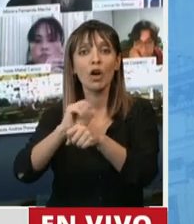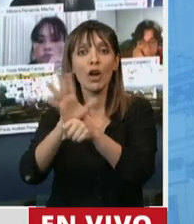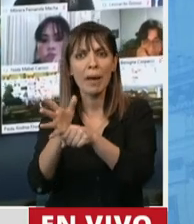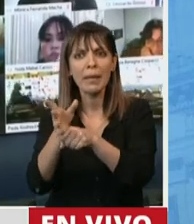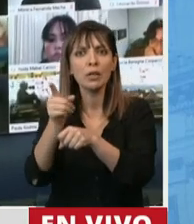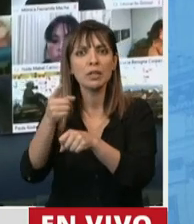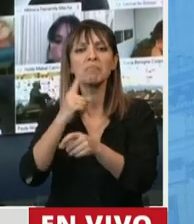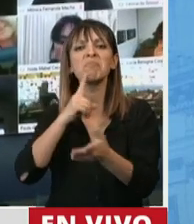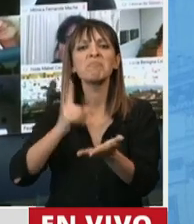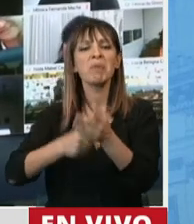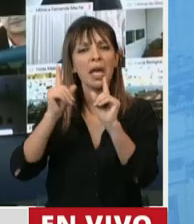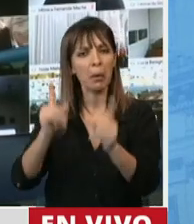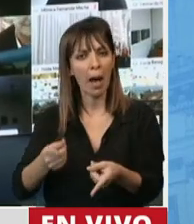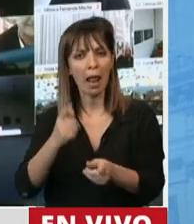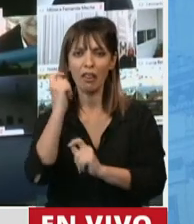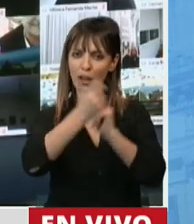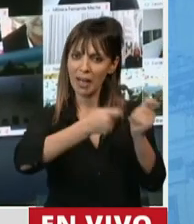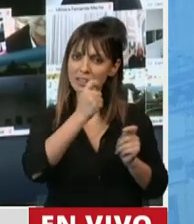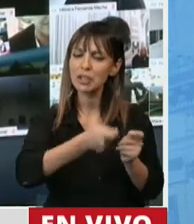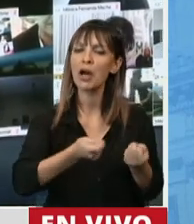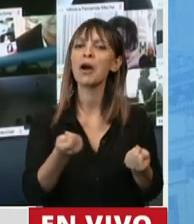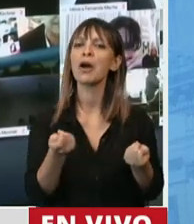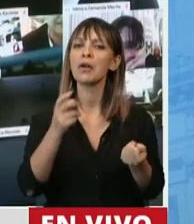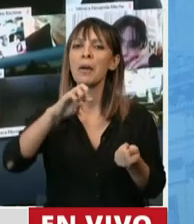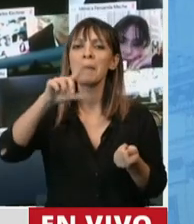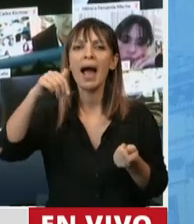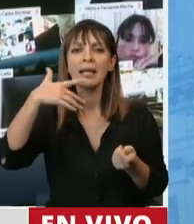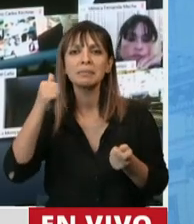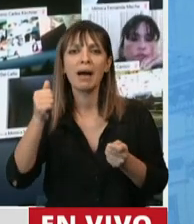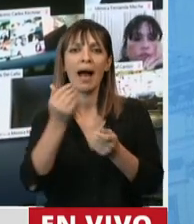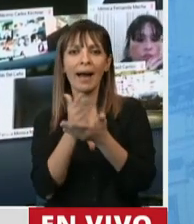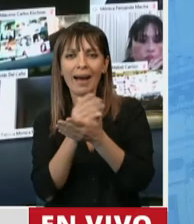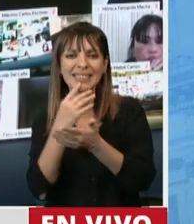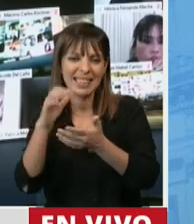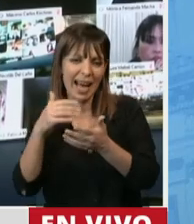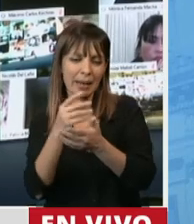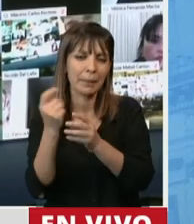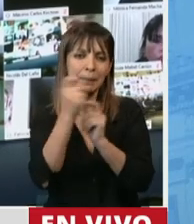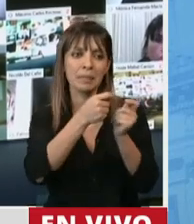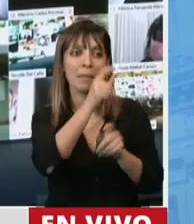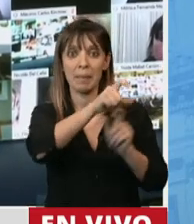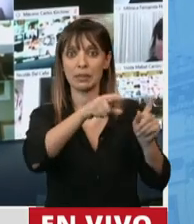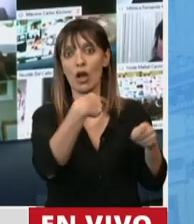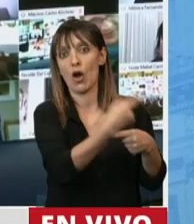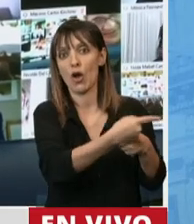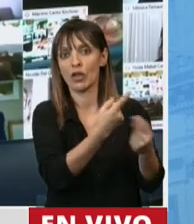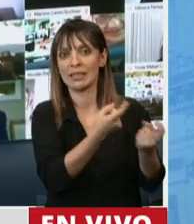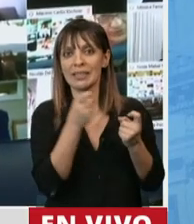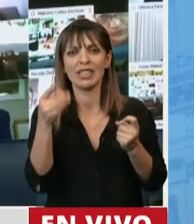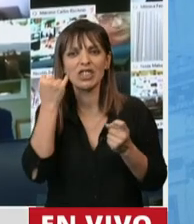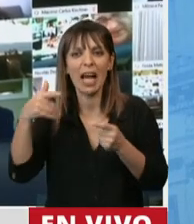enfermedad deciden este gesto solidario de donar su plasma para otro paciente que lo pueda necesitar como ciudadanos